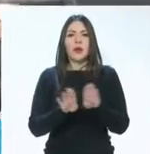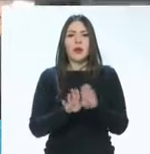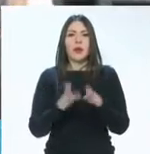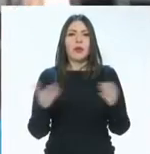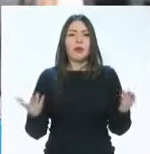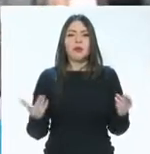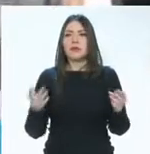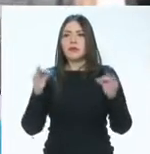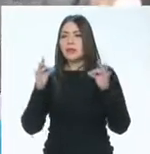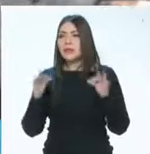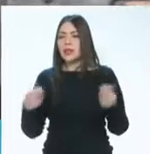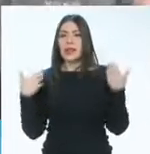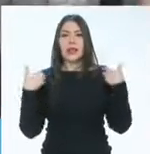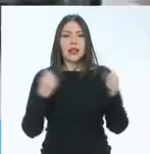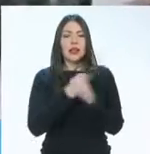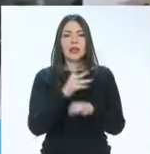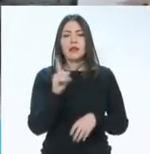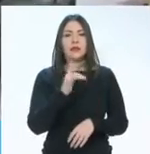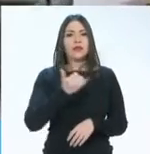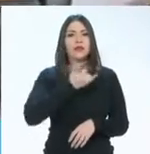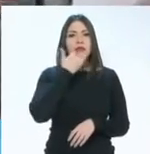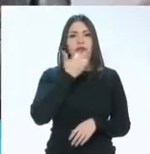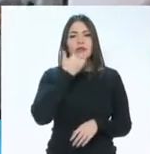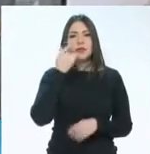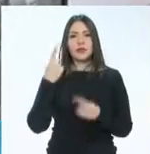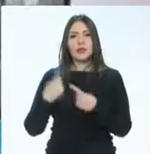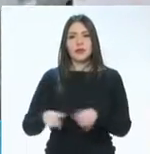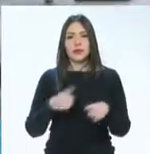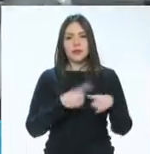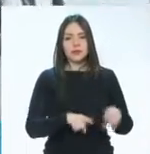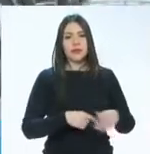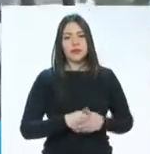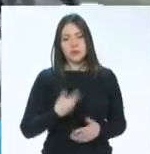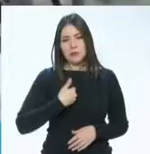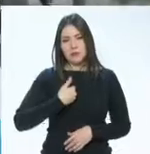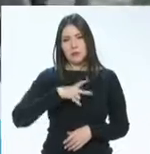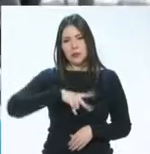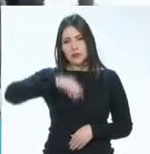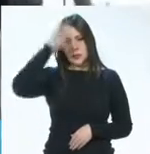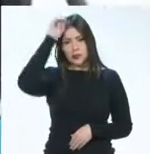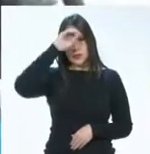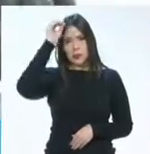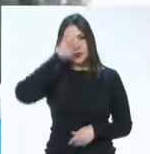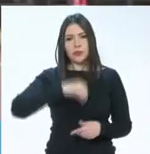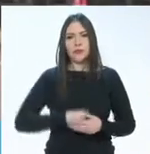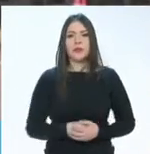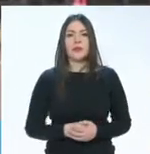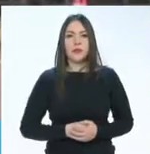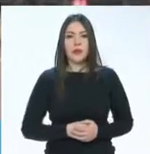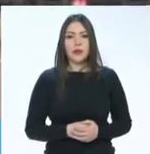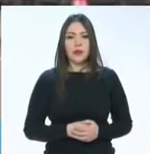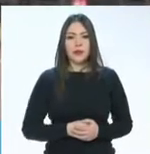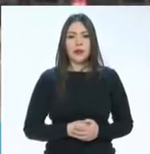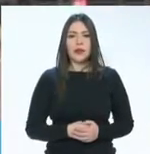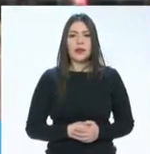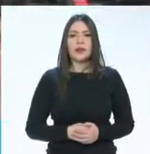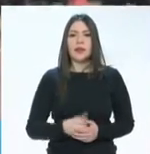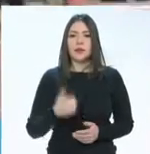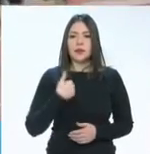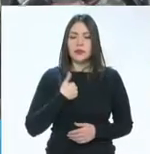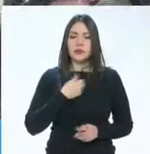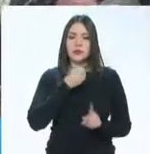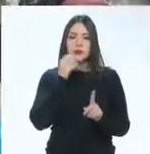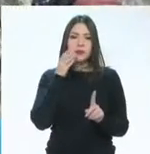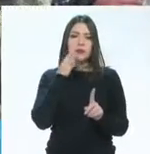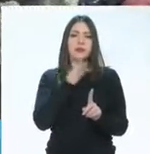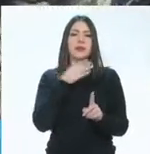hechos concretos y de conceptos. Doctor, Yo es lo que pienso. Doctor Carranca, Yo, ¿y como cómo lee estudioso usted? Desde el